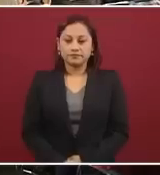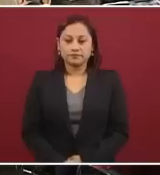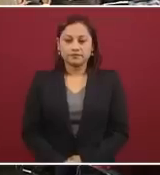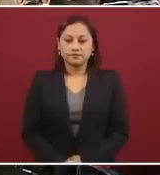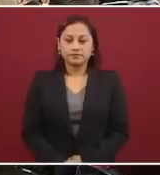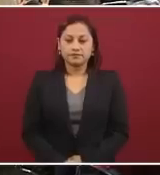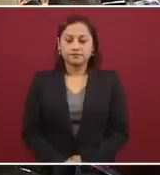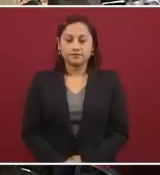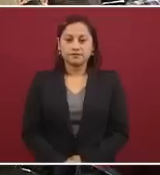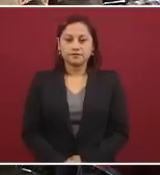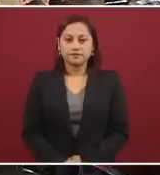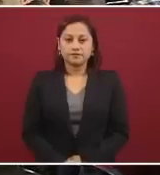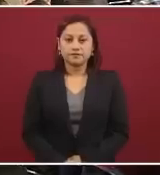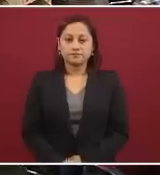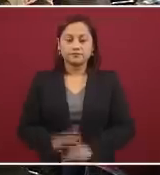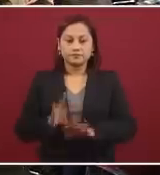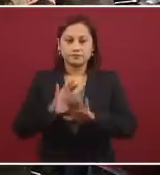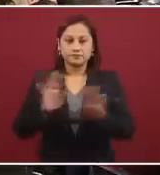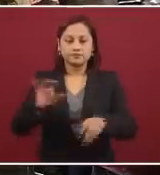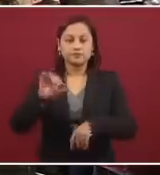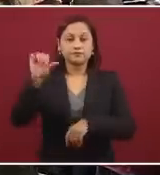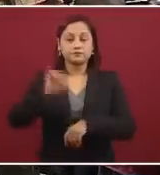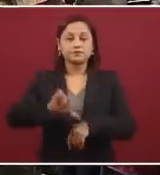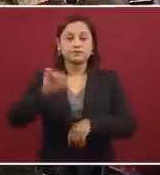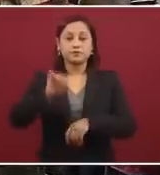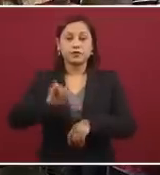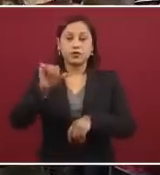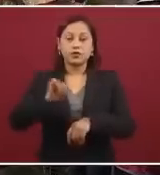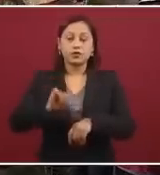para llevar a cabo este encuentro